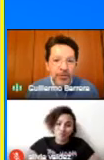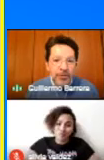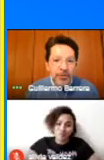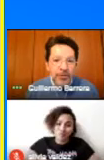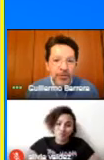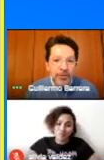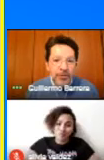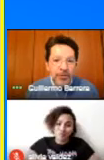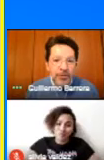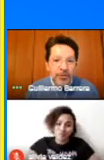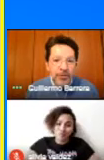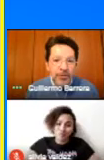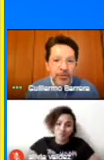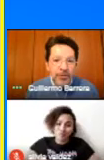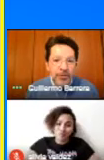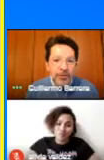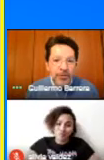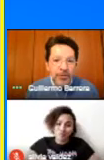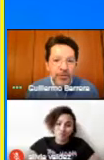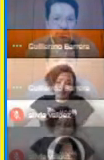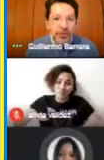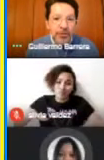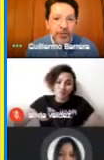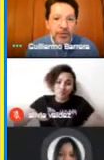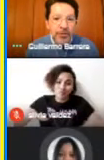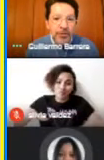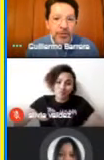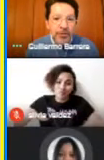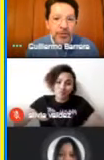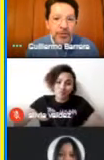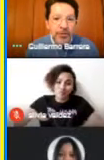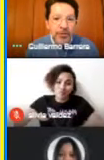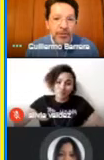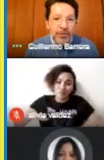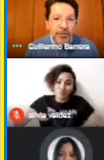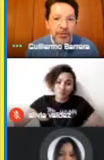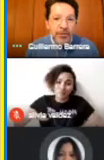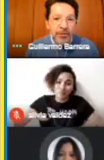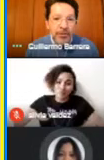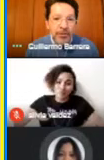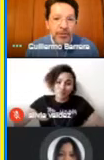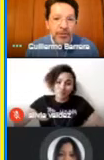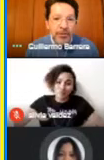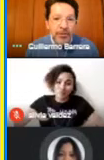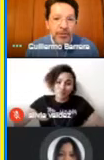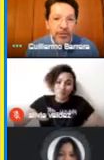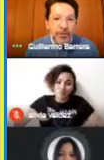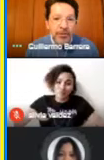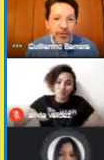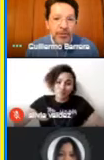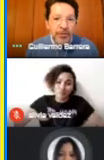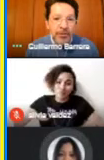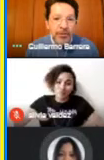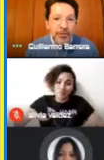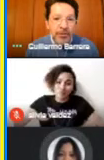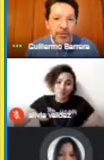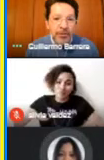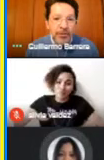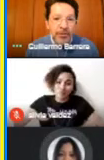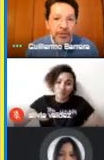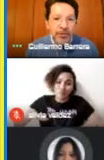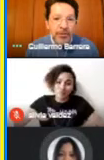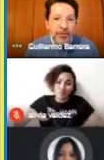Muchas gracias. Bueno, Guillermo, muy interesante. Quería comentarte que uno de los ejes transversales